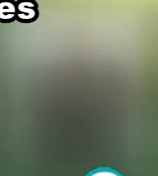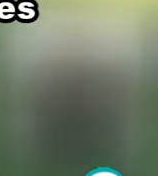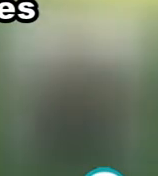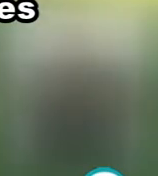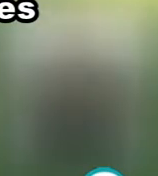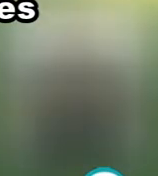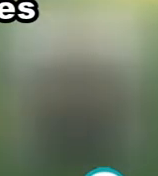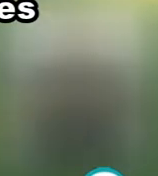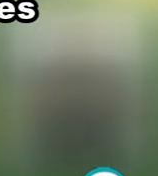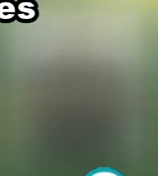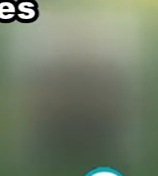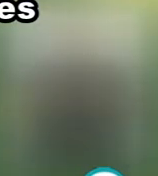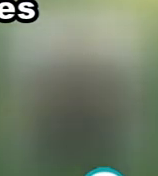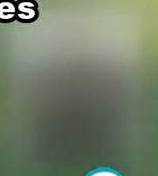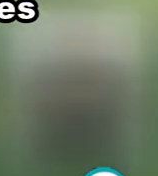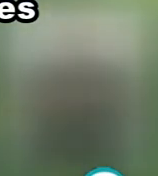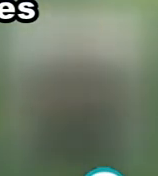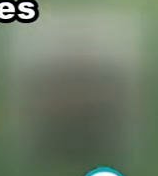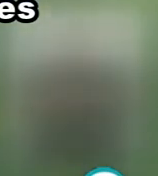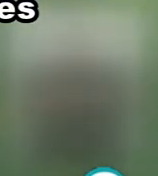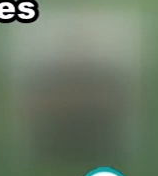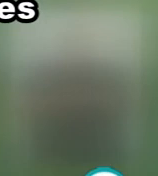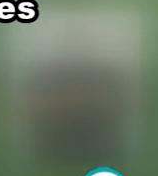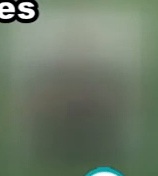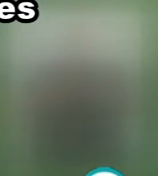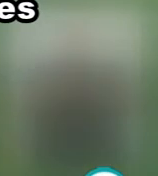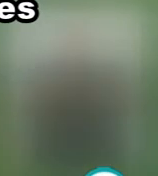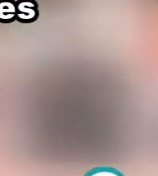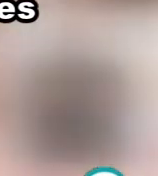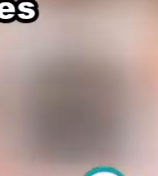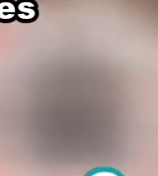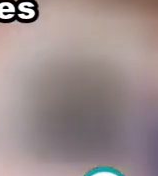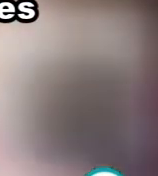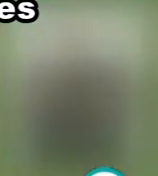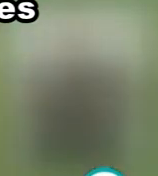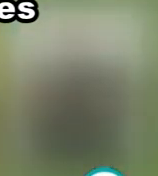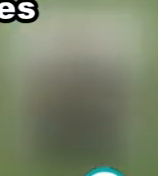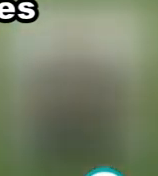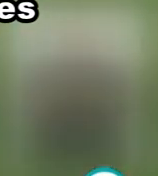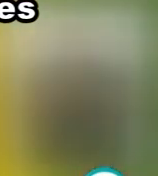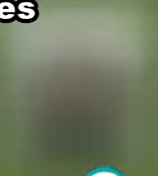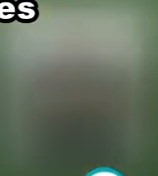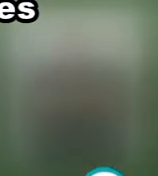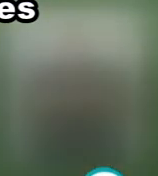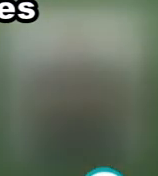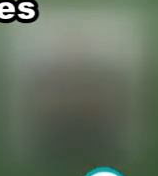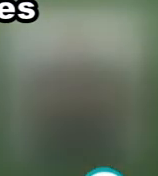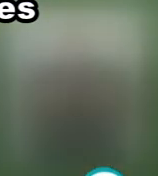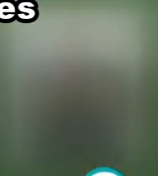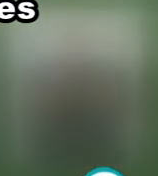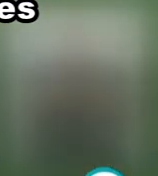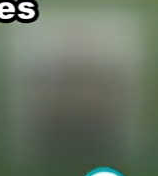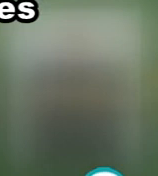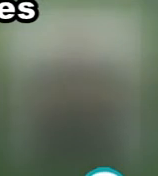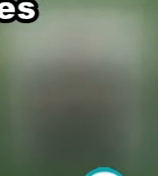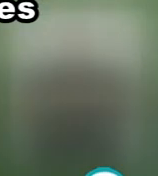del brazo y lo tira y provoca que se meta el gol en contra. Ya esto en la segunda parte, Espino, que estuvo muy bien durante todo el partido, sobre todo en esa segunda